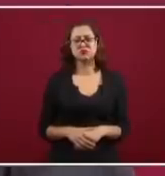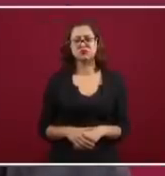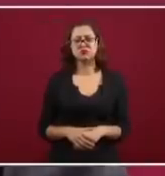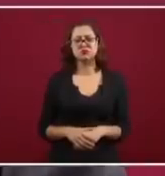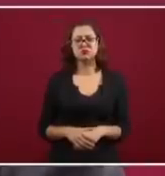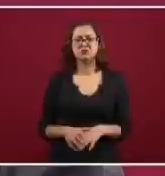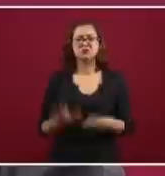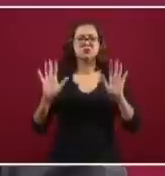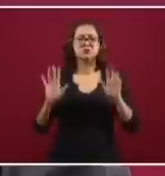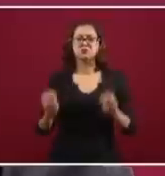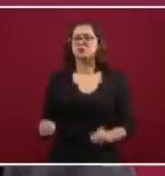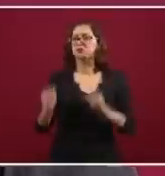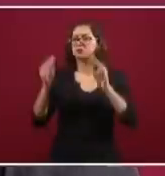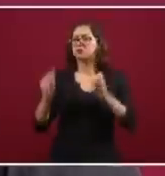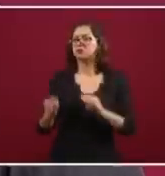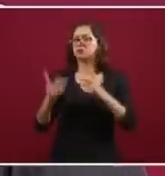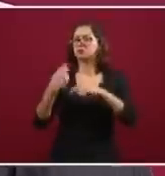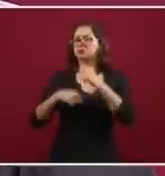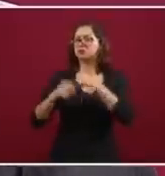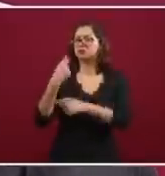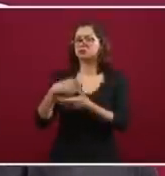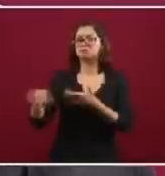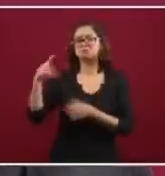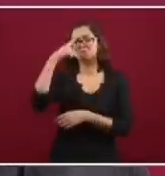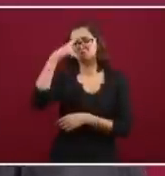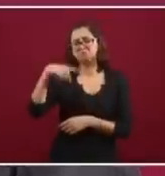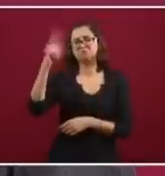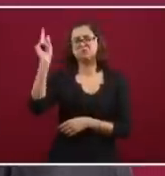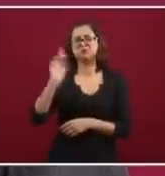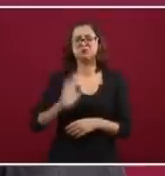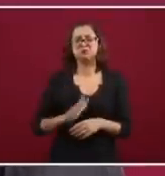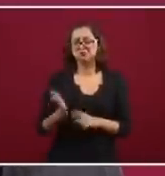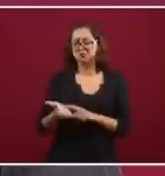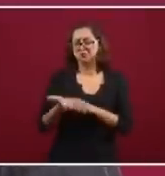en cualquier mercado, en cualquier tienda.